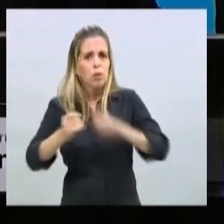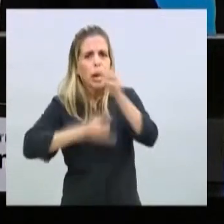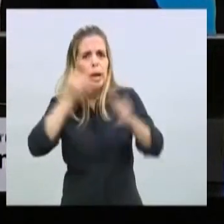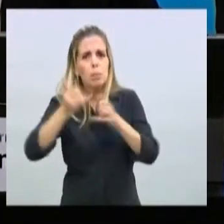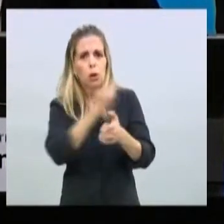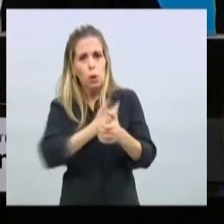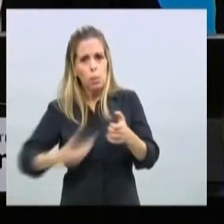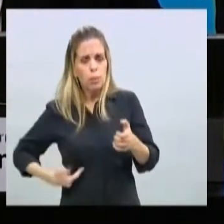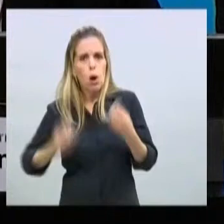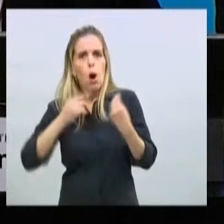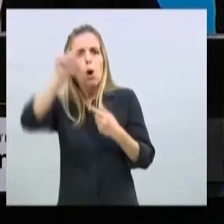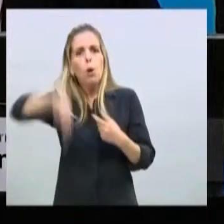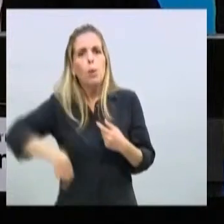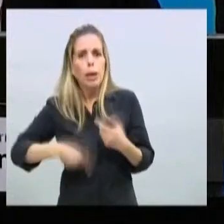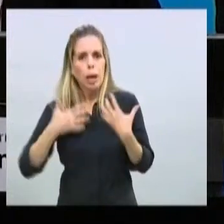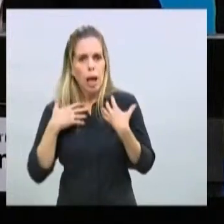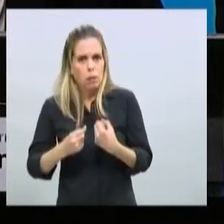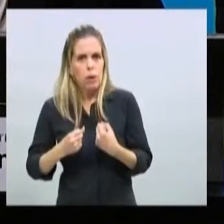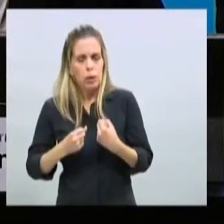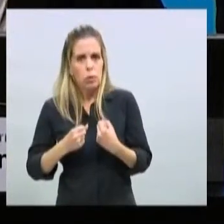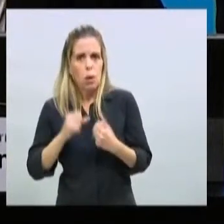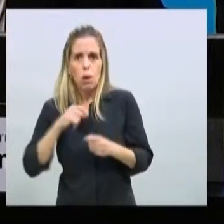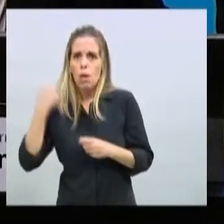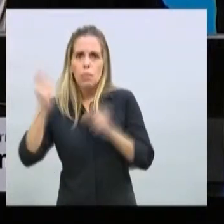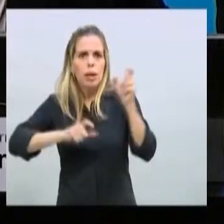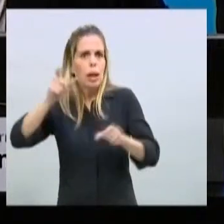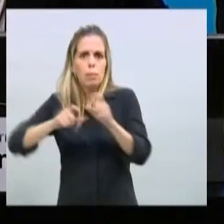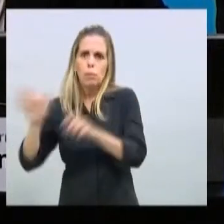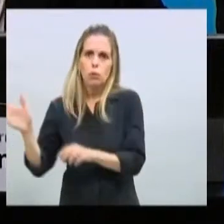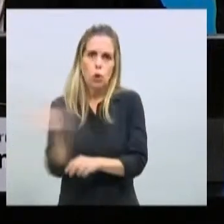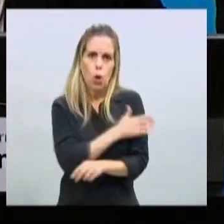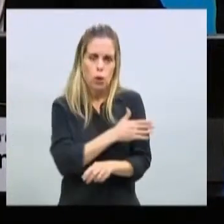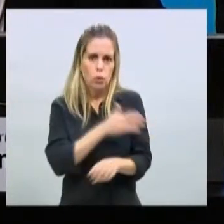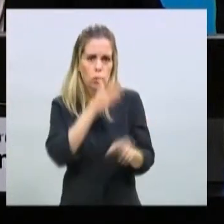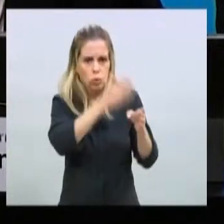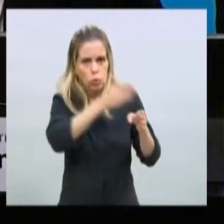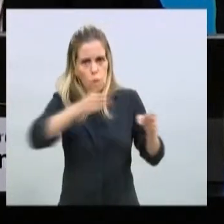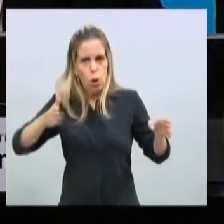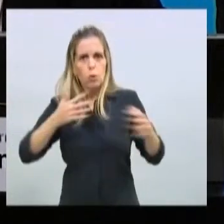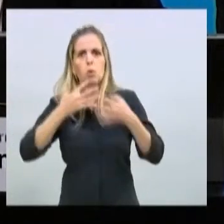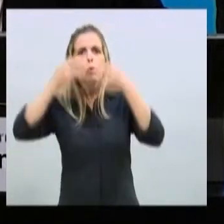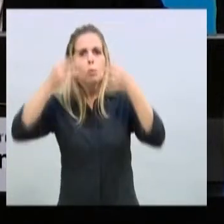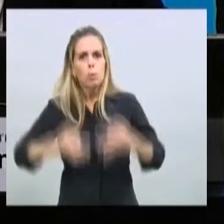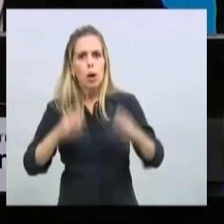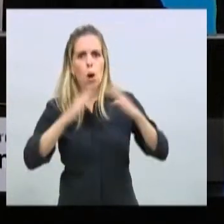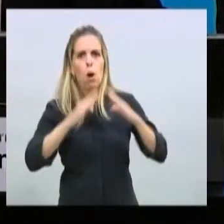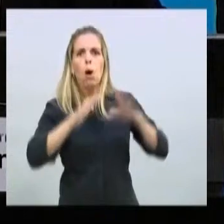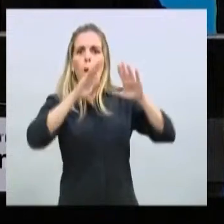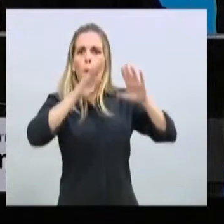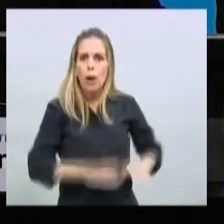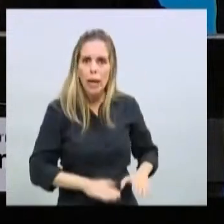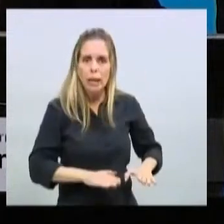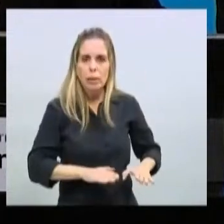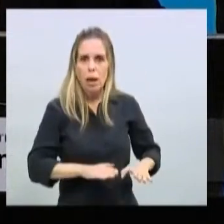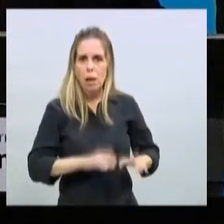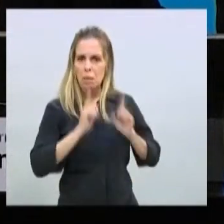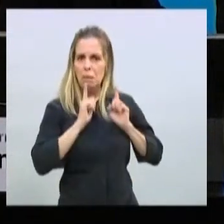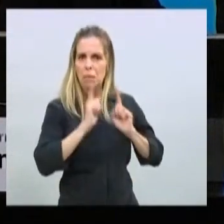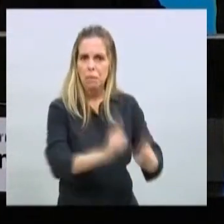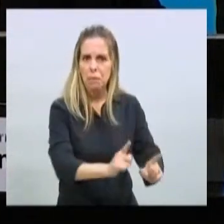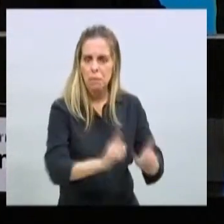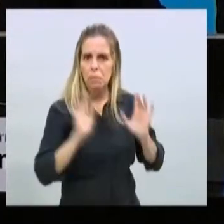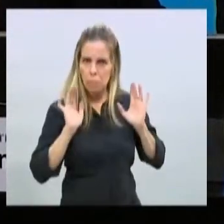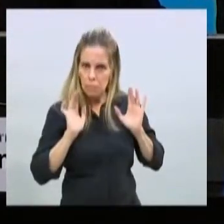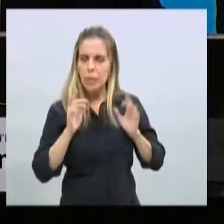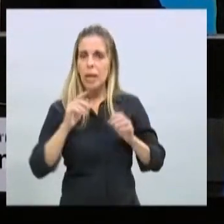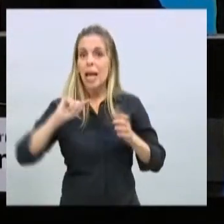todos. Se ha cumplido muy bien en términos generales la cuarentena. Es muy raro, casi imposible encontrar a alguien en la ciudad que